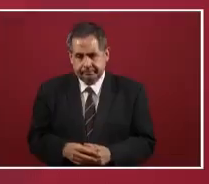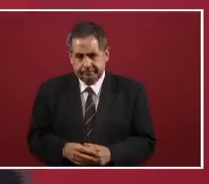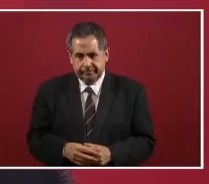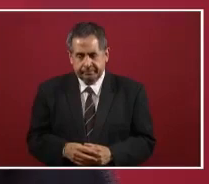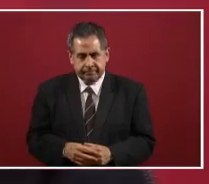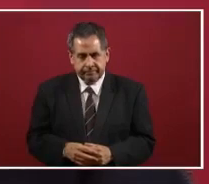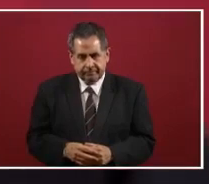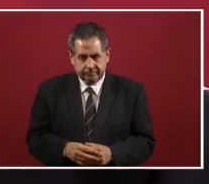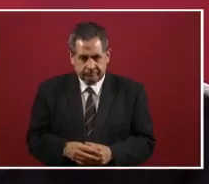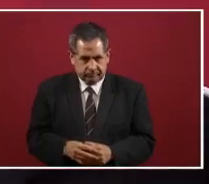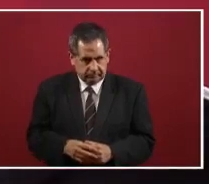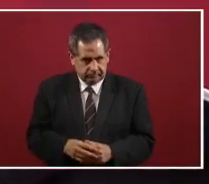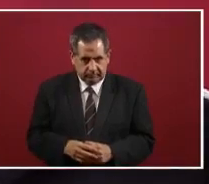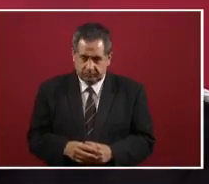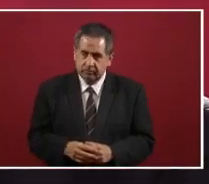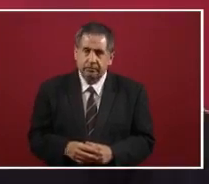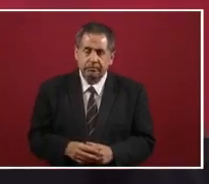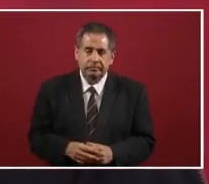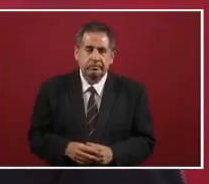Esa